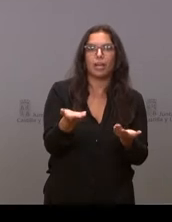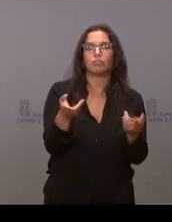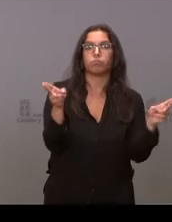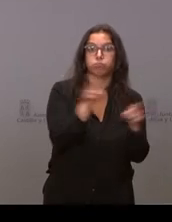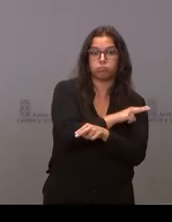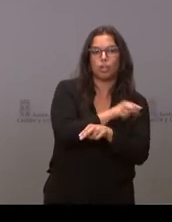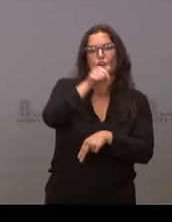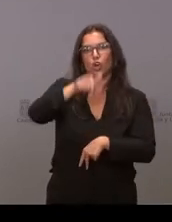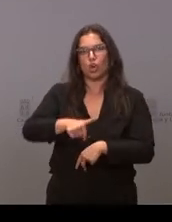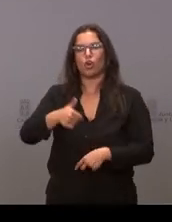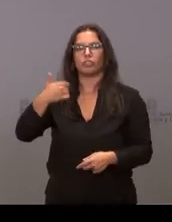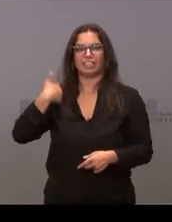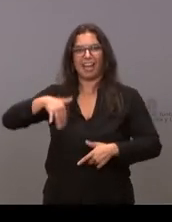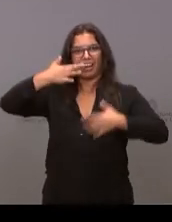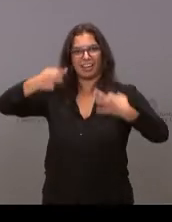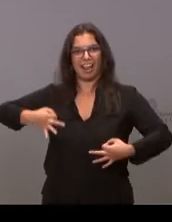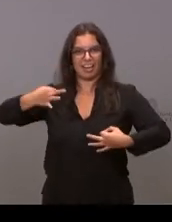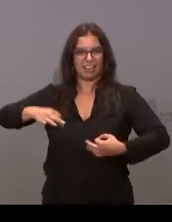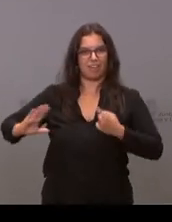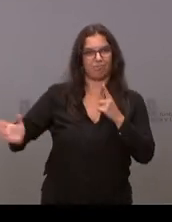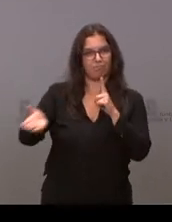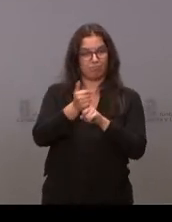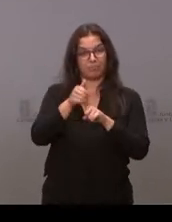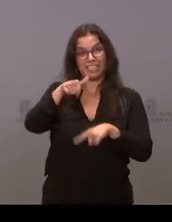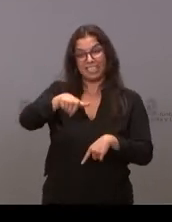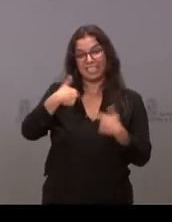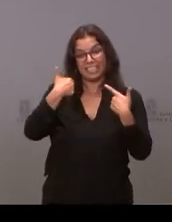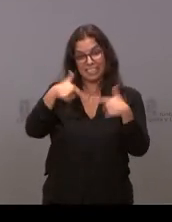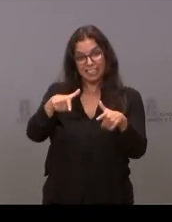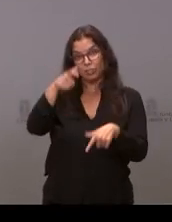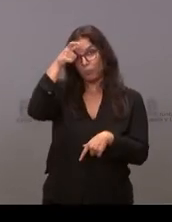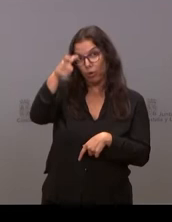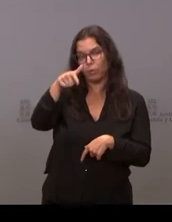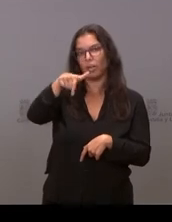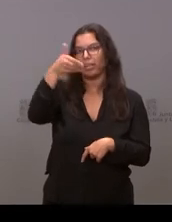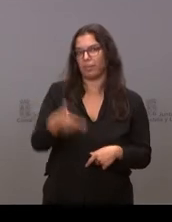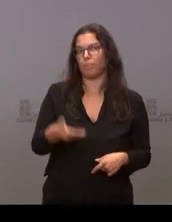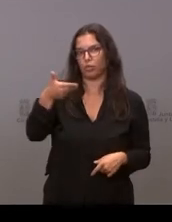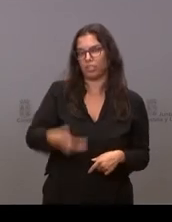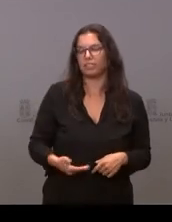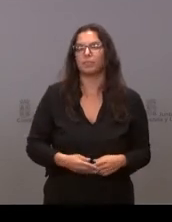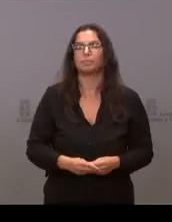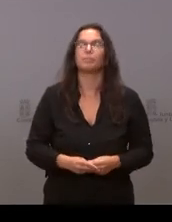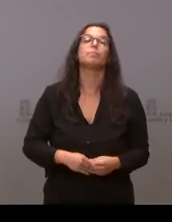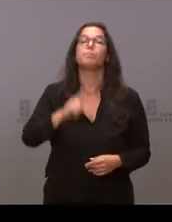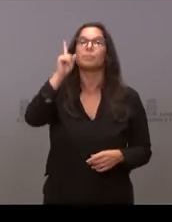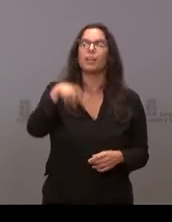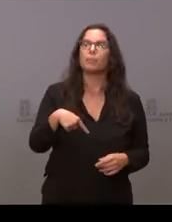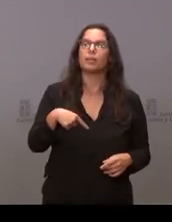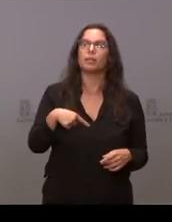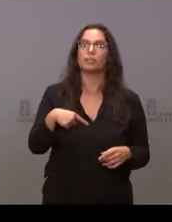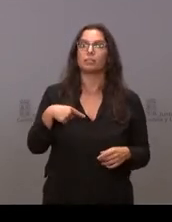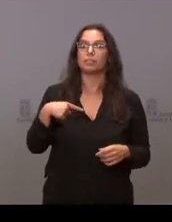especialmente, es una realidad y es especialmente relevante en el mundo rural. También hemos insistido a lo largo de